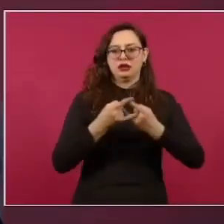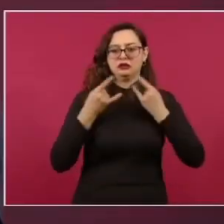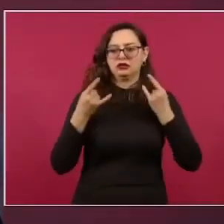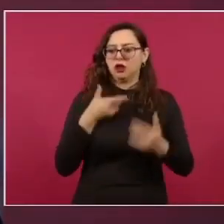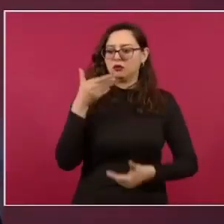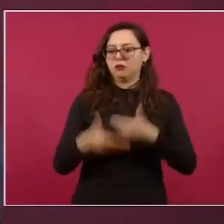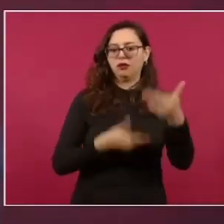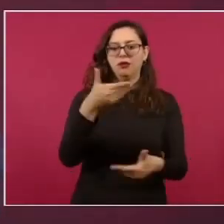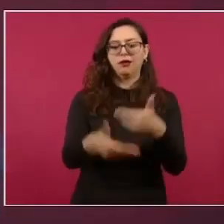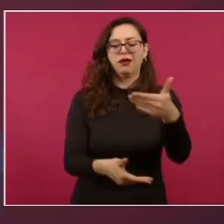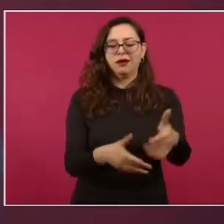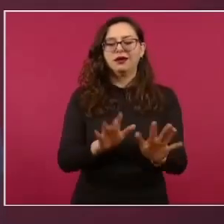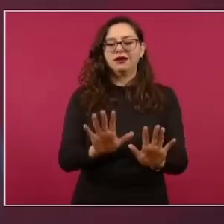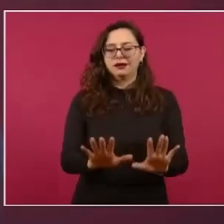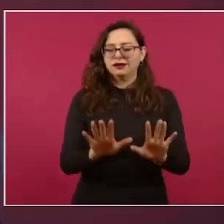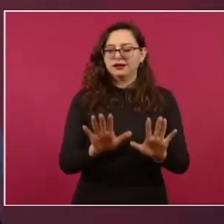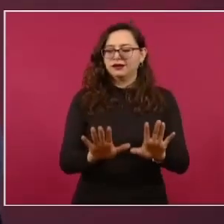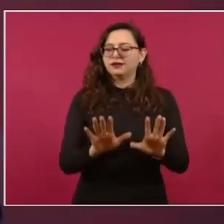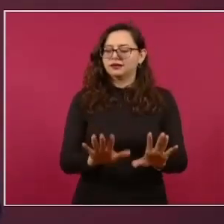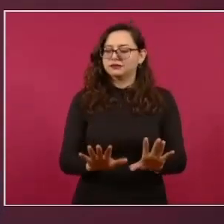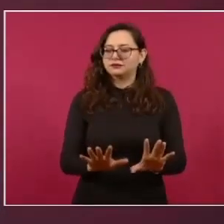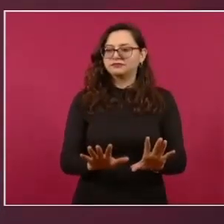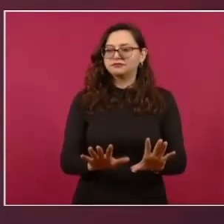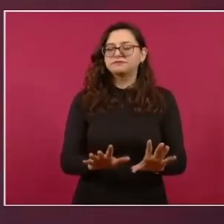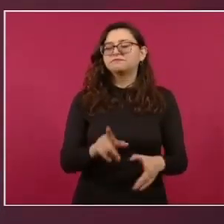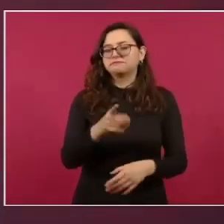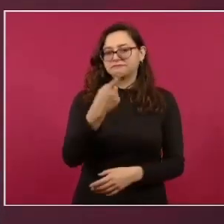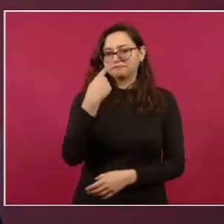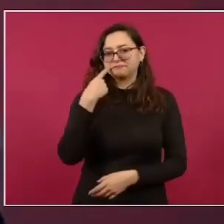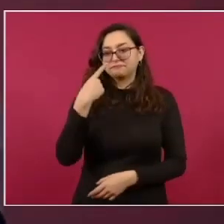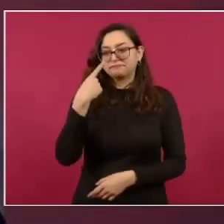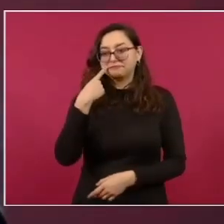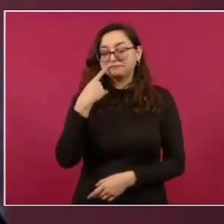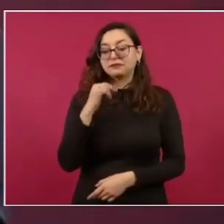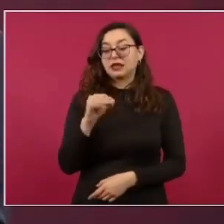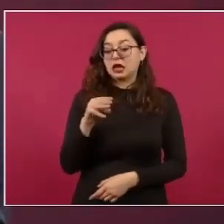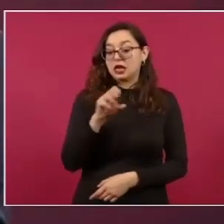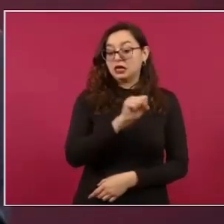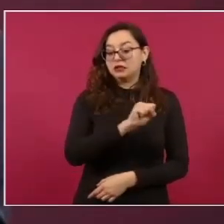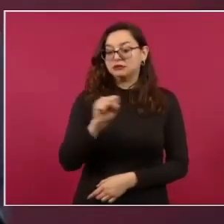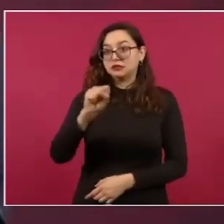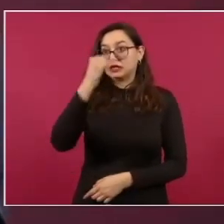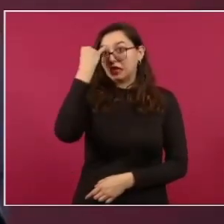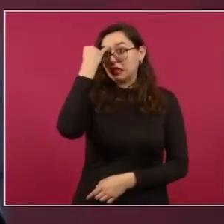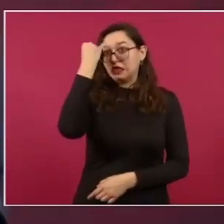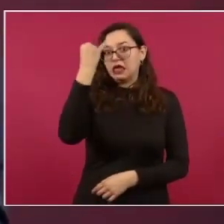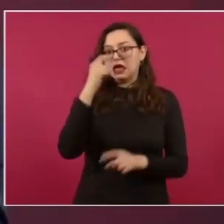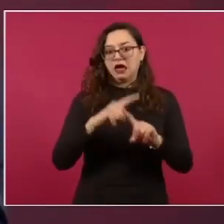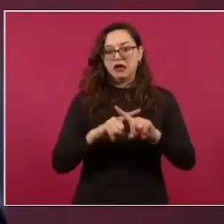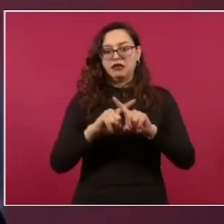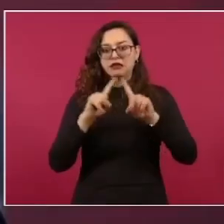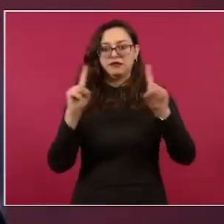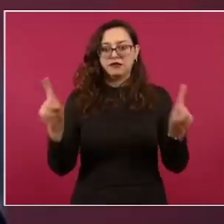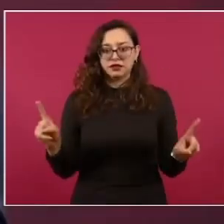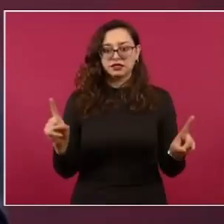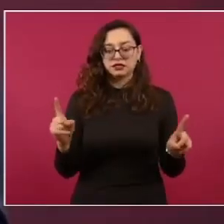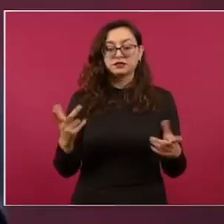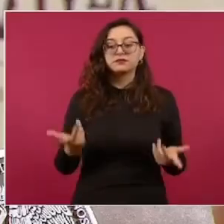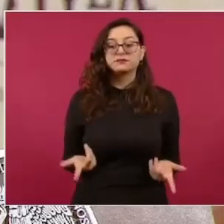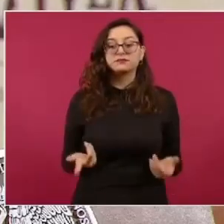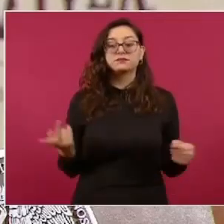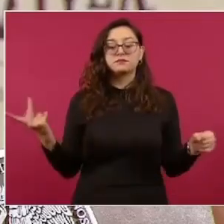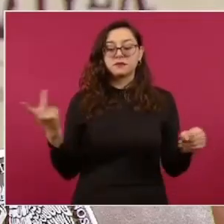IMSS rompió esquemas. Desde su creación, pues el primer patrón inscrito fue una